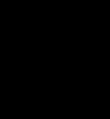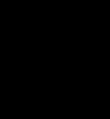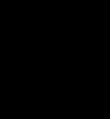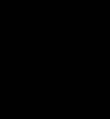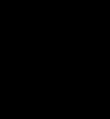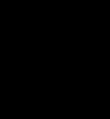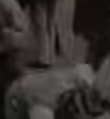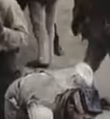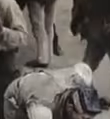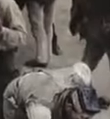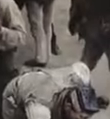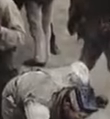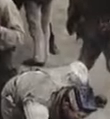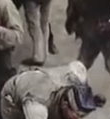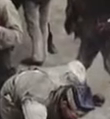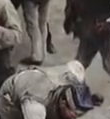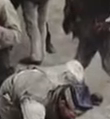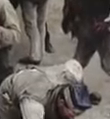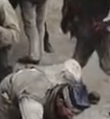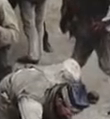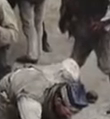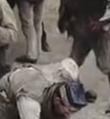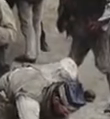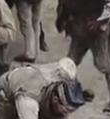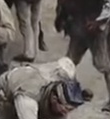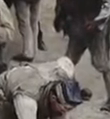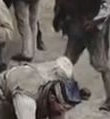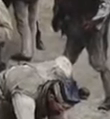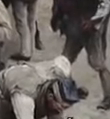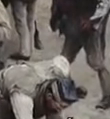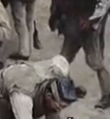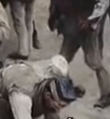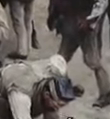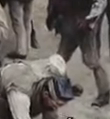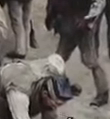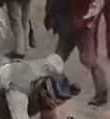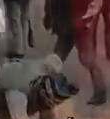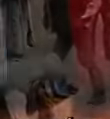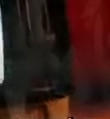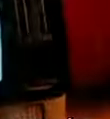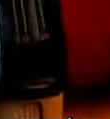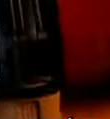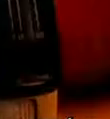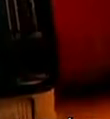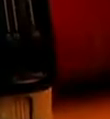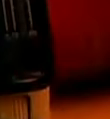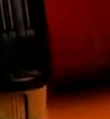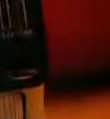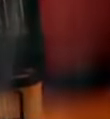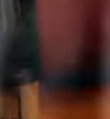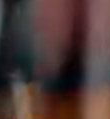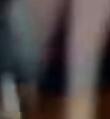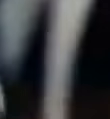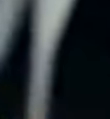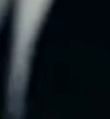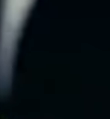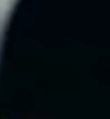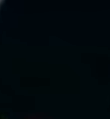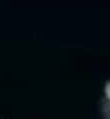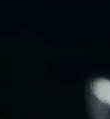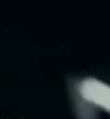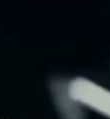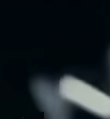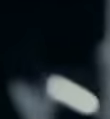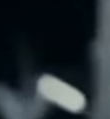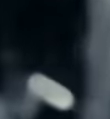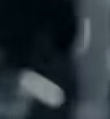padecía. Y estamos hablando del siglo XIX, cuando no había radio, ni televisión, ni internet, ni